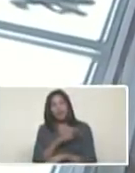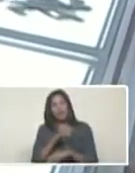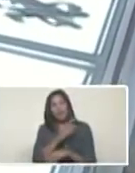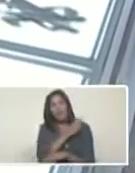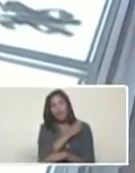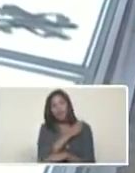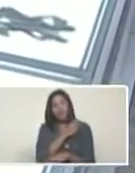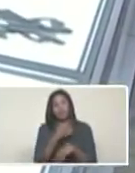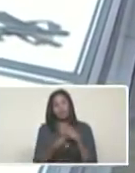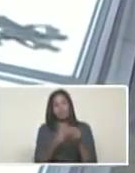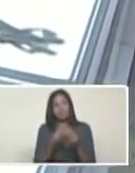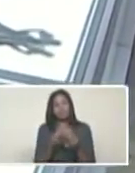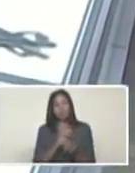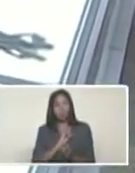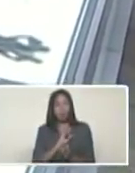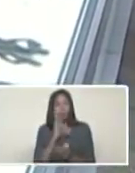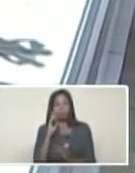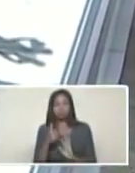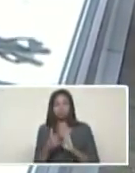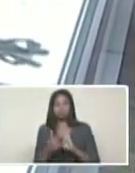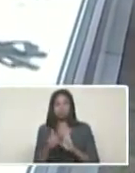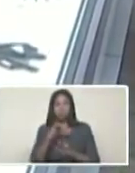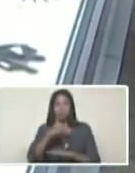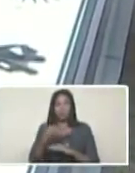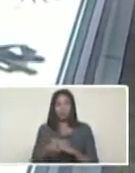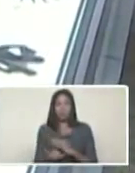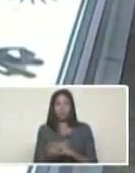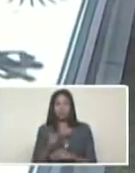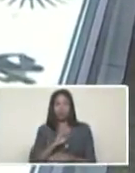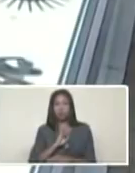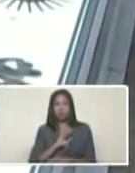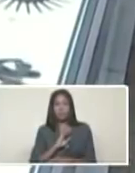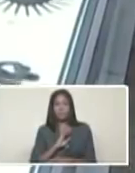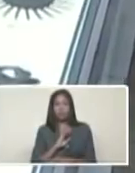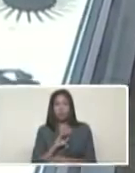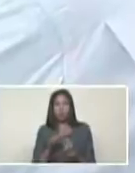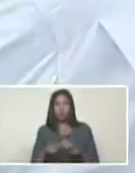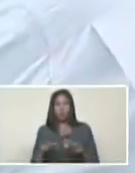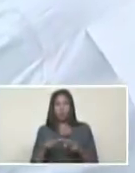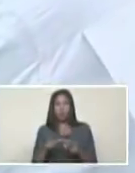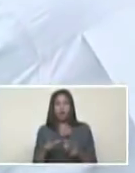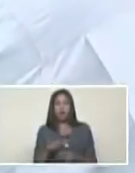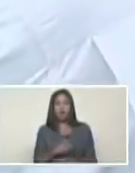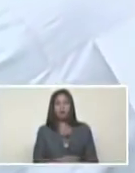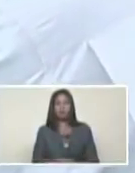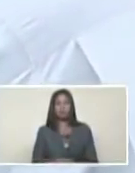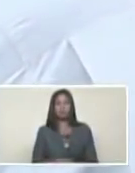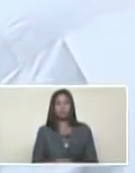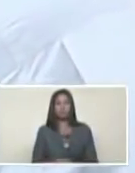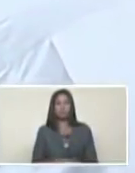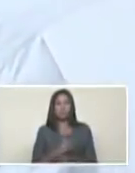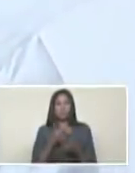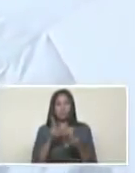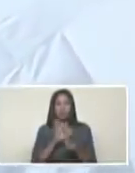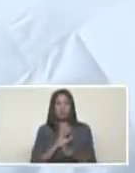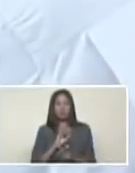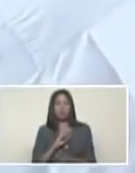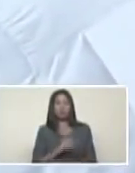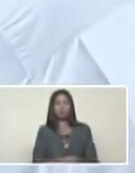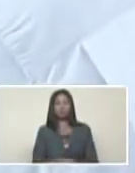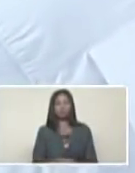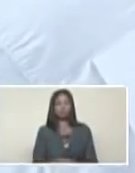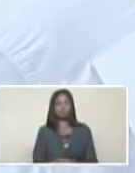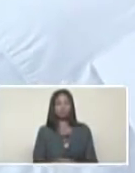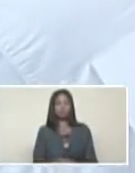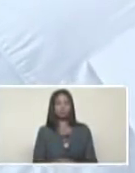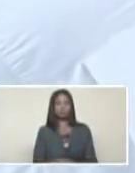coronel, y le presentó el proyecto de la laca nitro intermedia en la base aérea Libertador. Lo recuerdo como que hubiera sido ayer. Hoy en día estamos